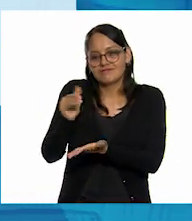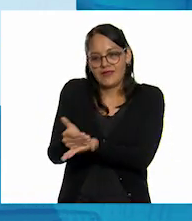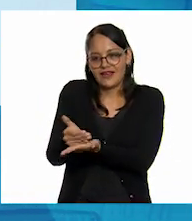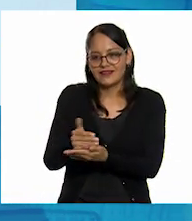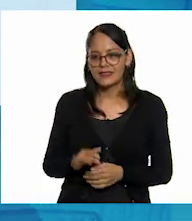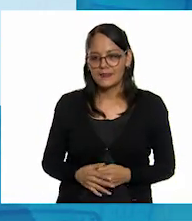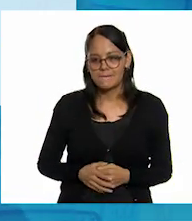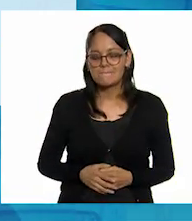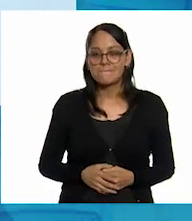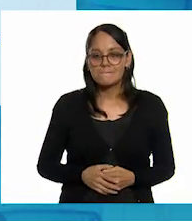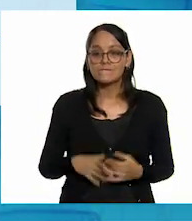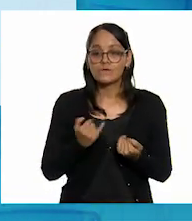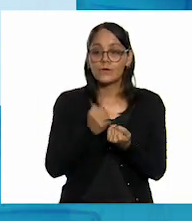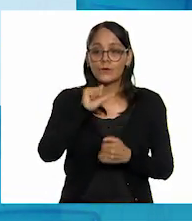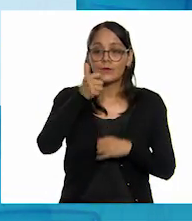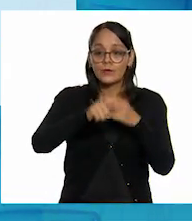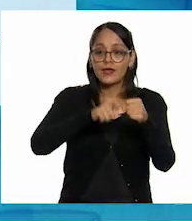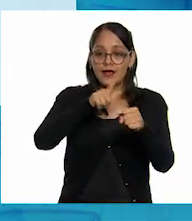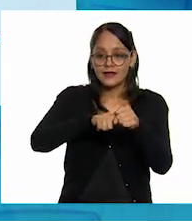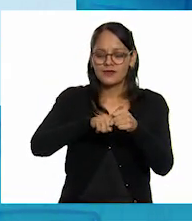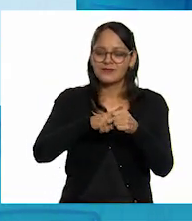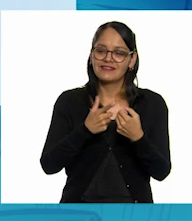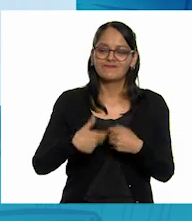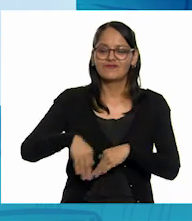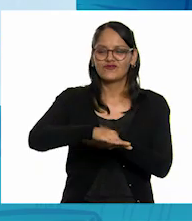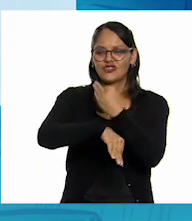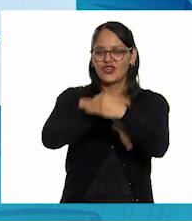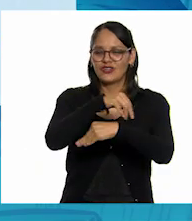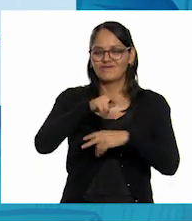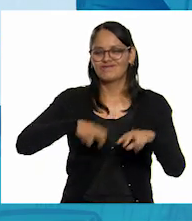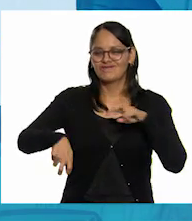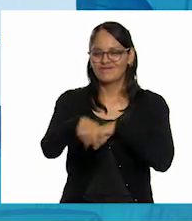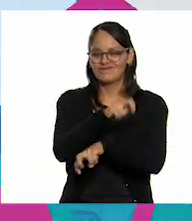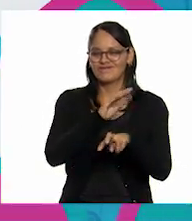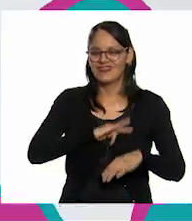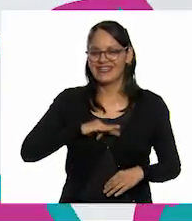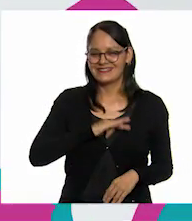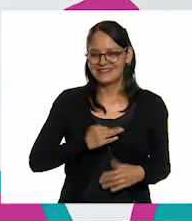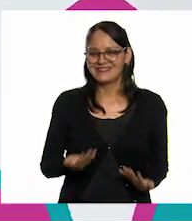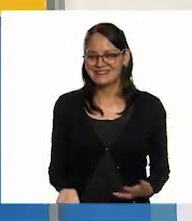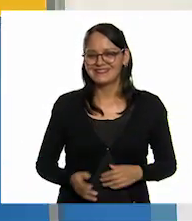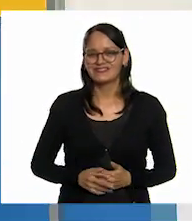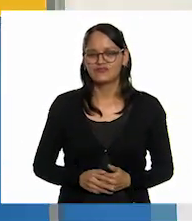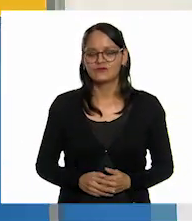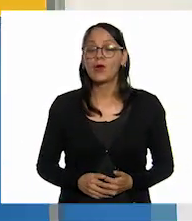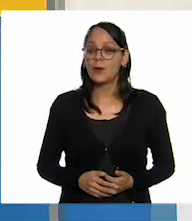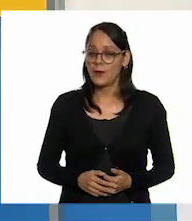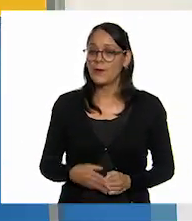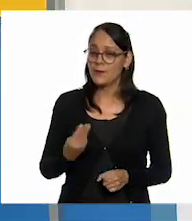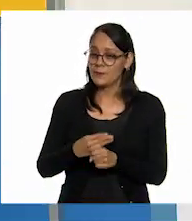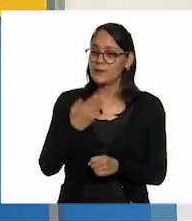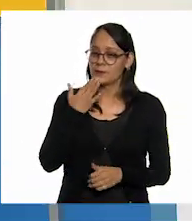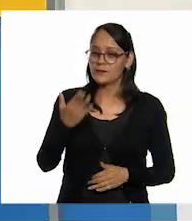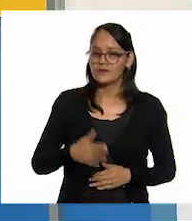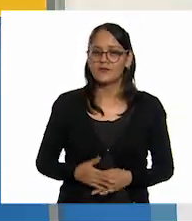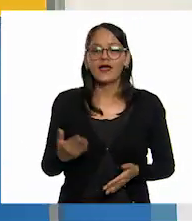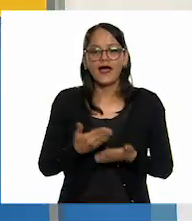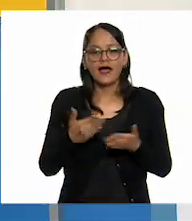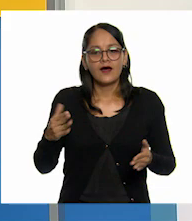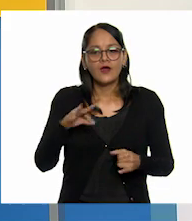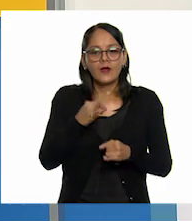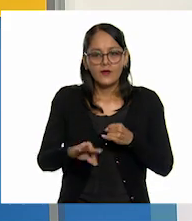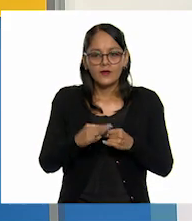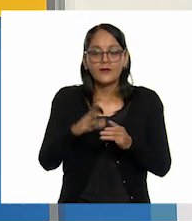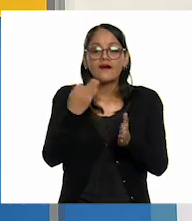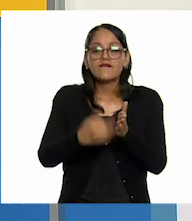mundo. Y los demás animales fueron felices para siempre. Muy bien, Juan Carlos. Ya solo nos queda por saber